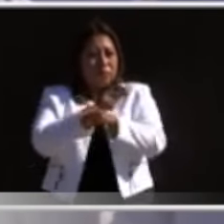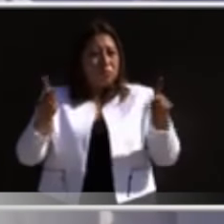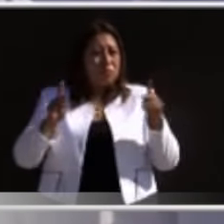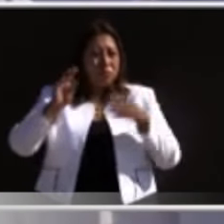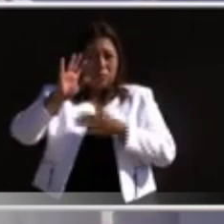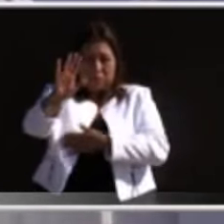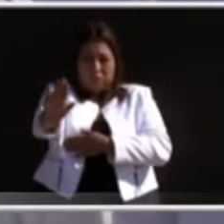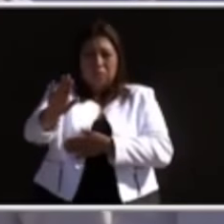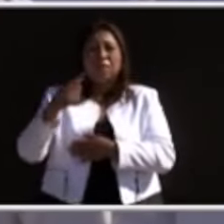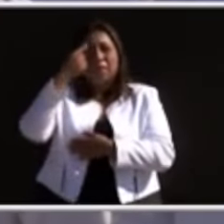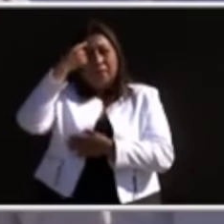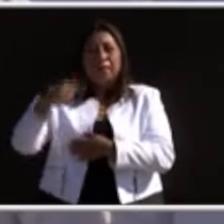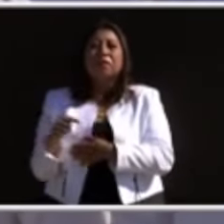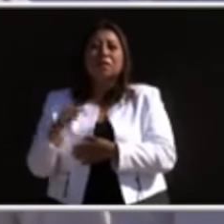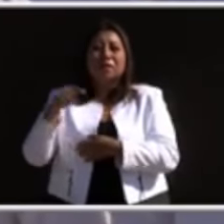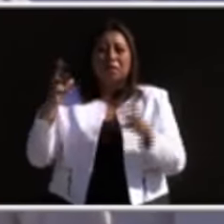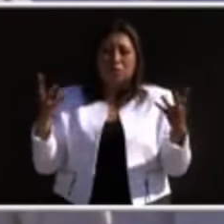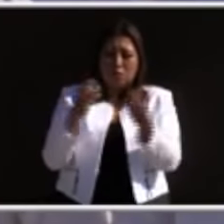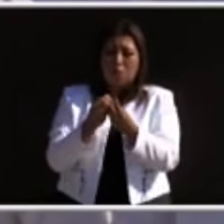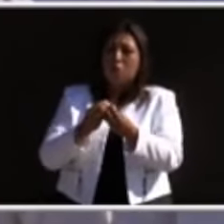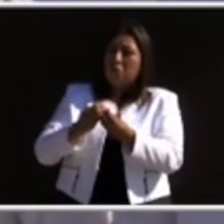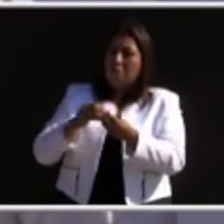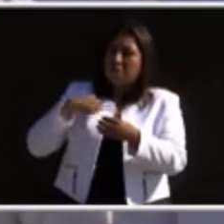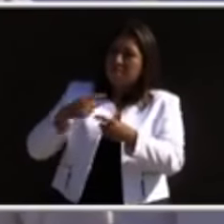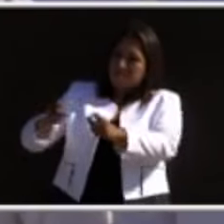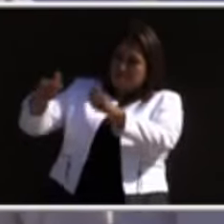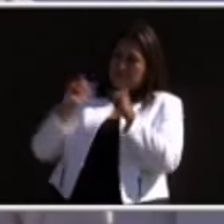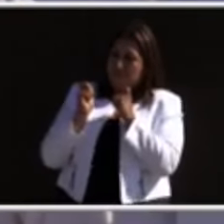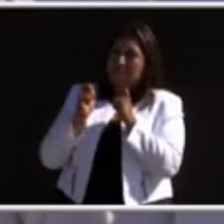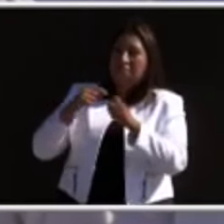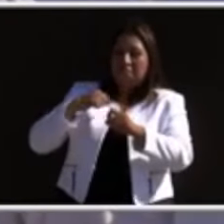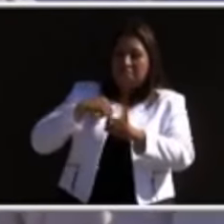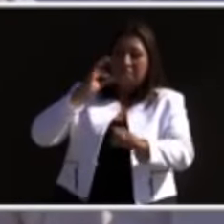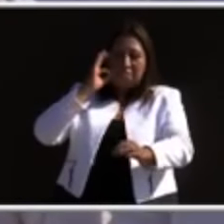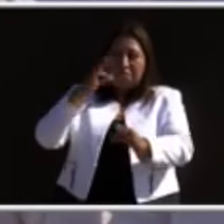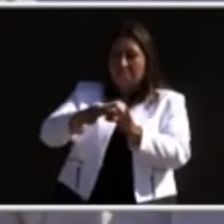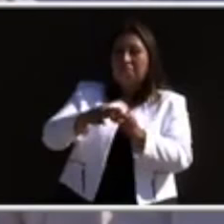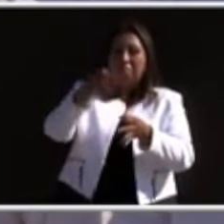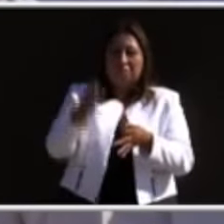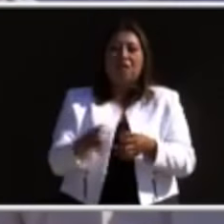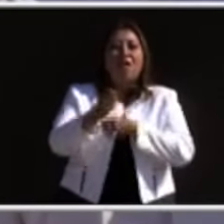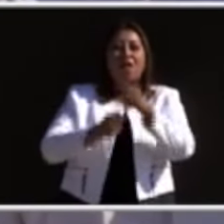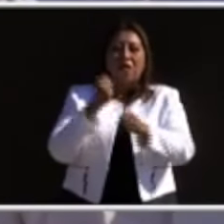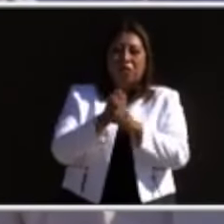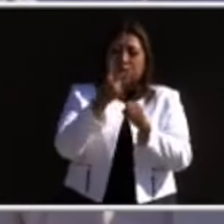cargo. Muchísimas gracias por aceptar acompañarme en esta tarea de